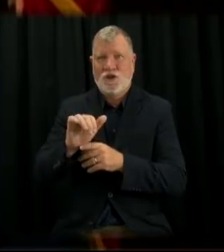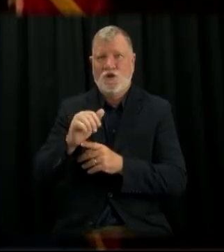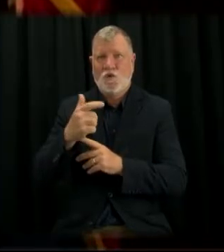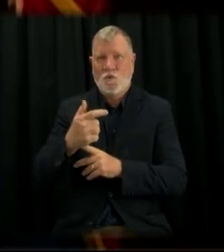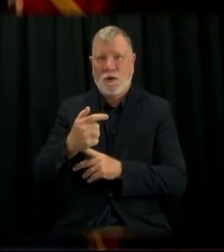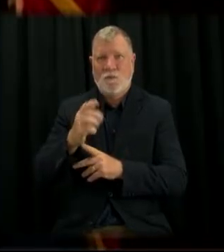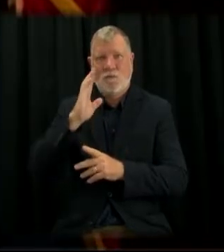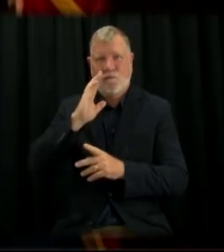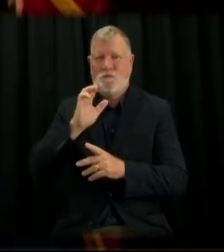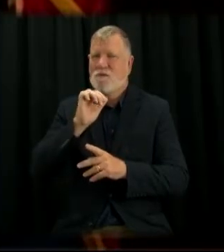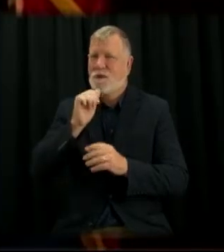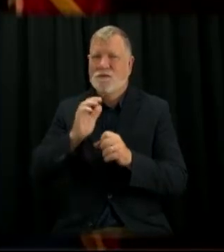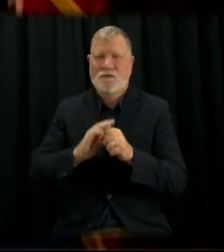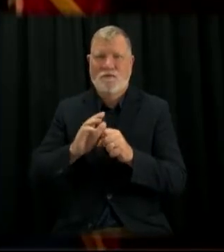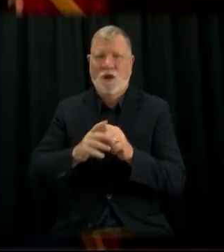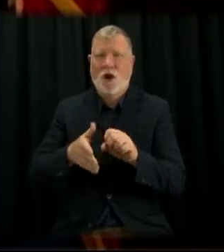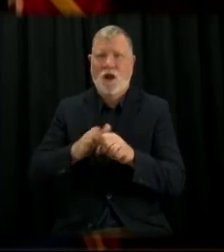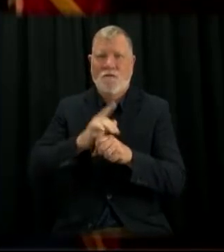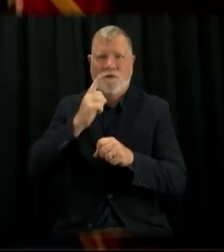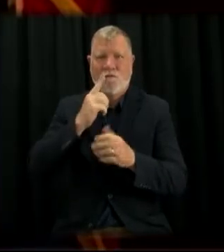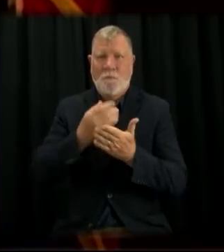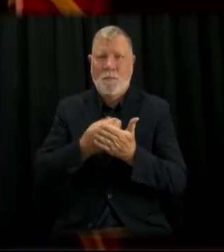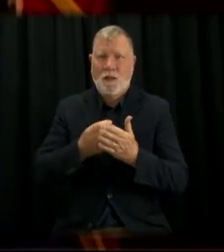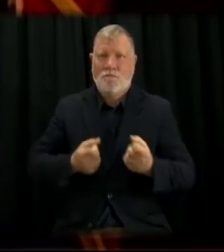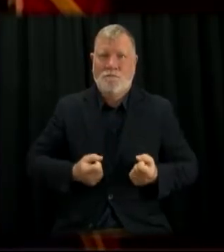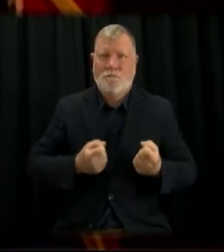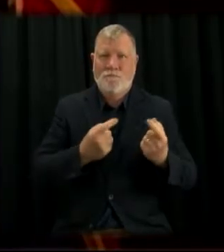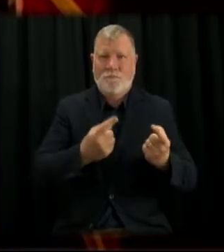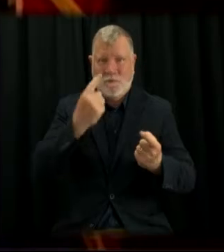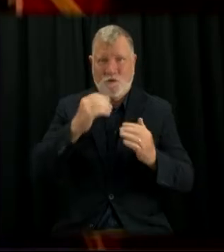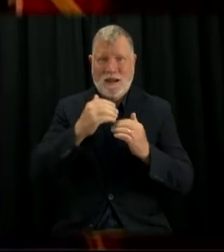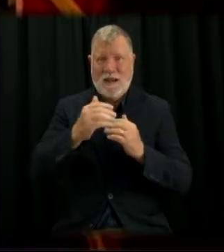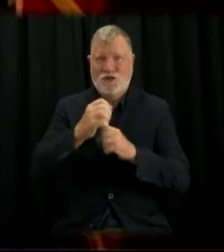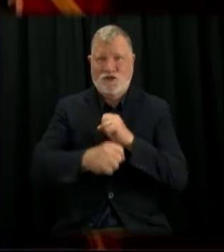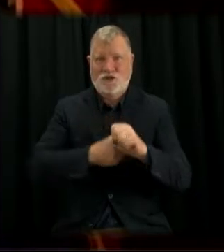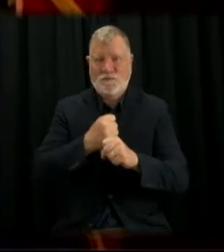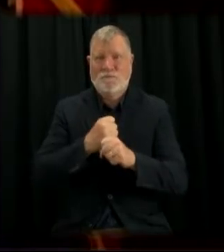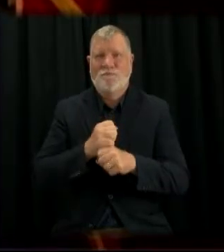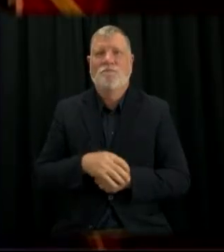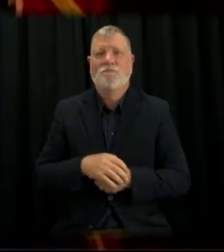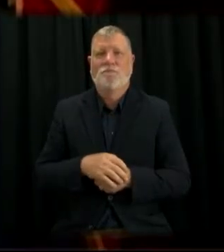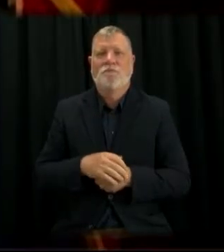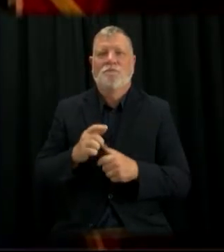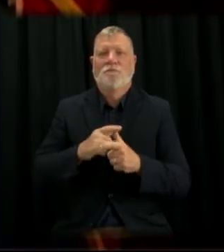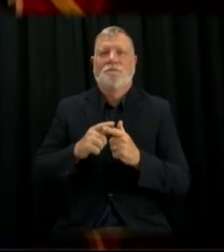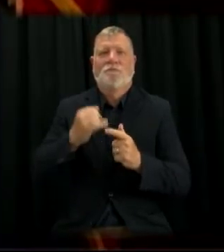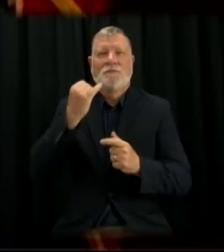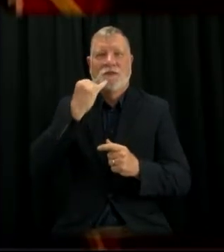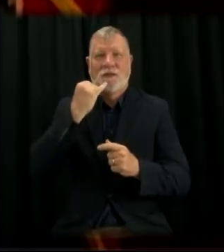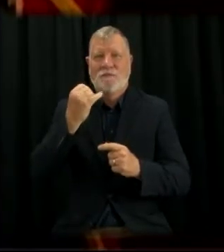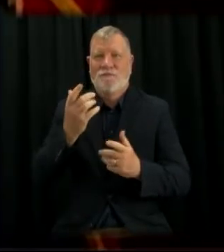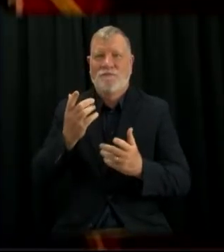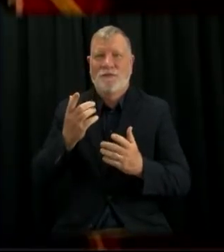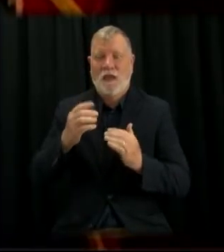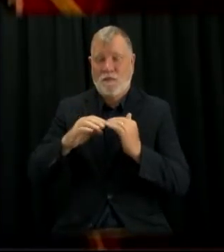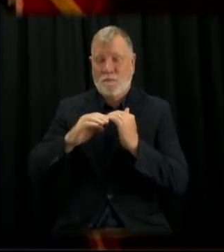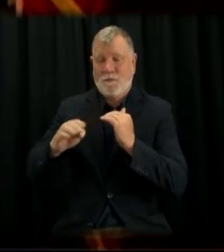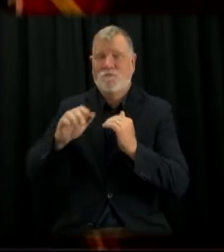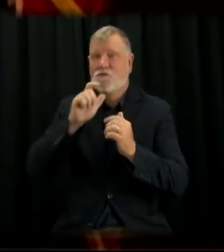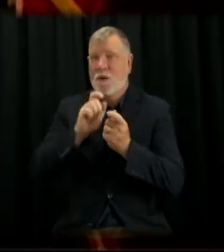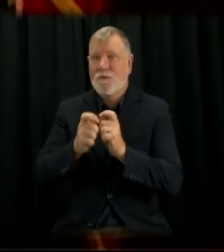el año fiscal 2021, que no eran insuficientes para cubrir los gastos para el próximo año fiscal. Además, mencionamos que si